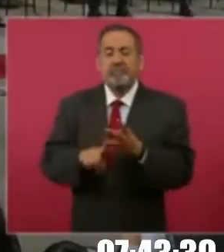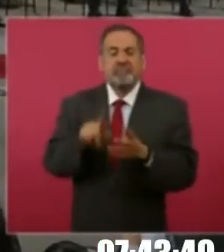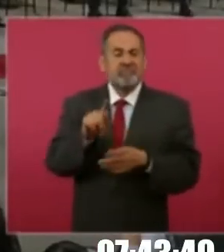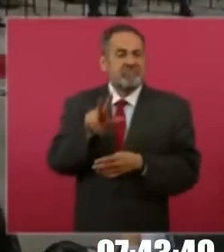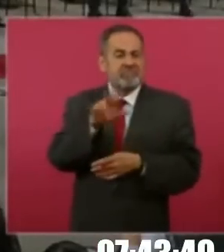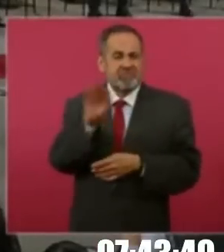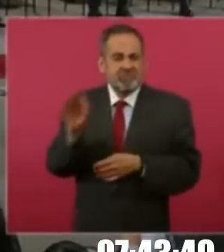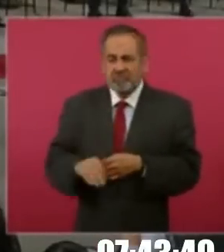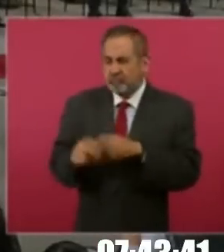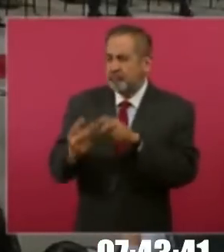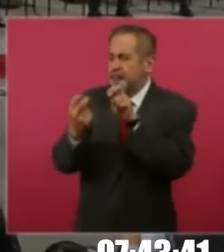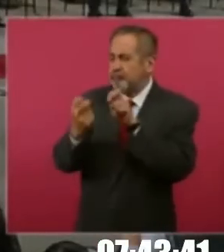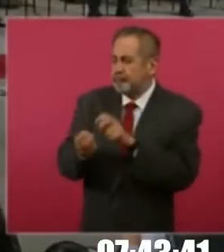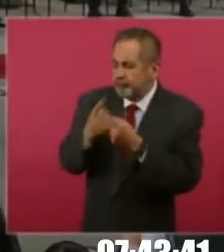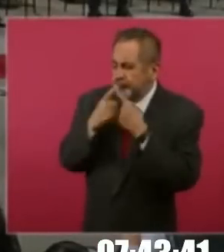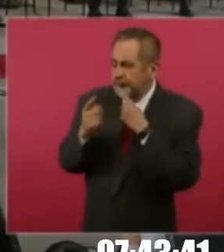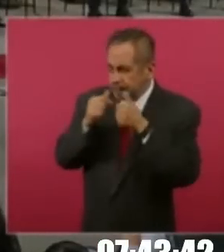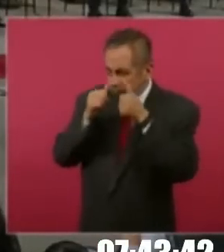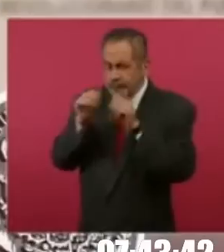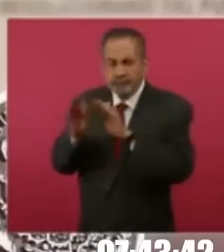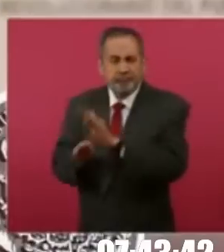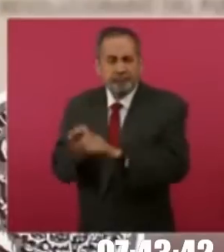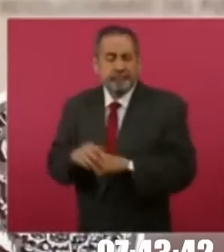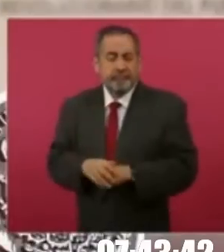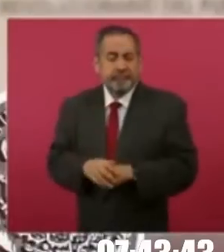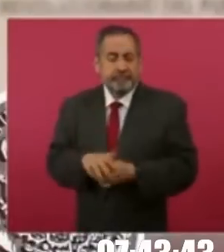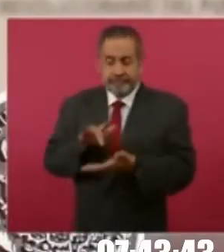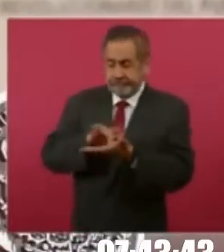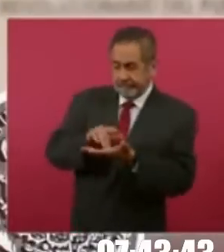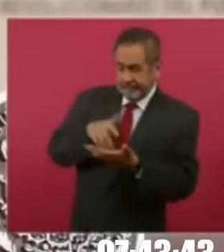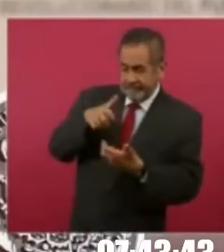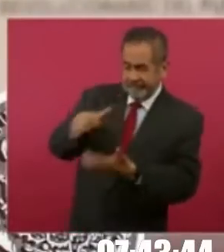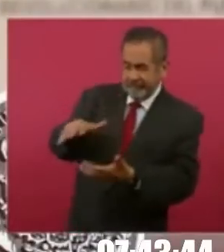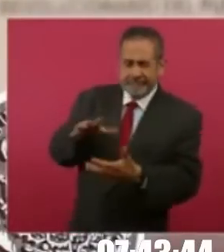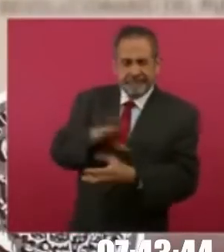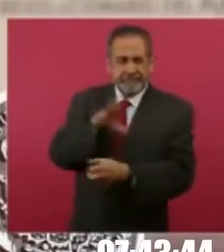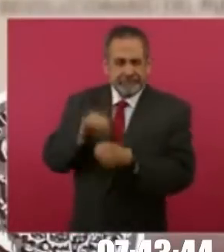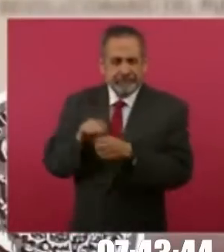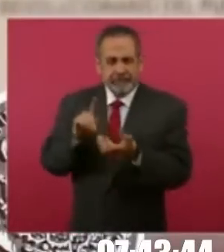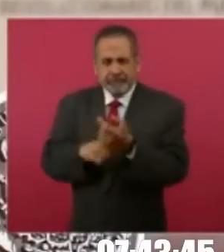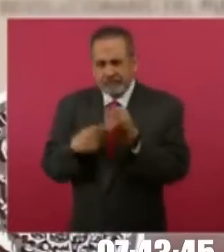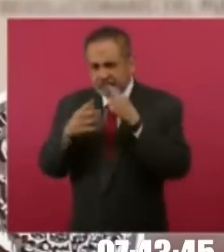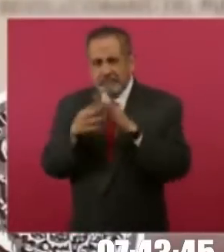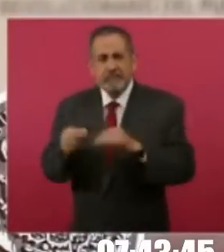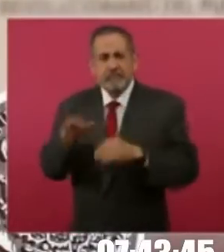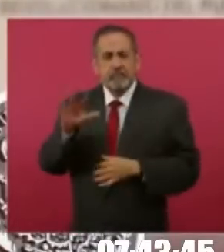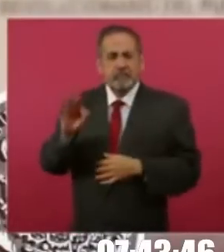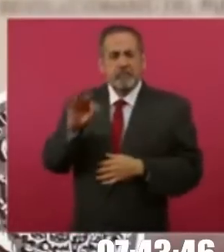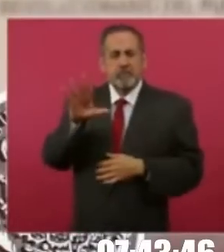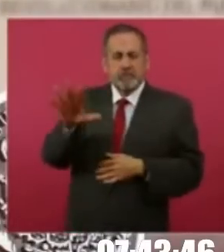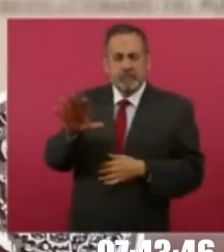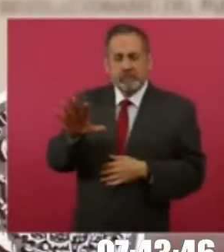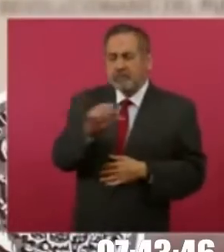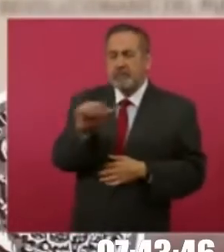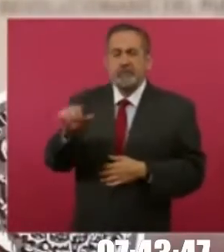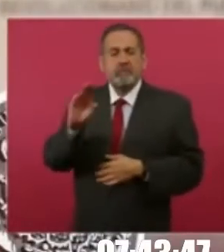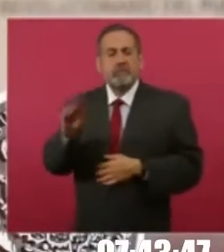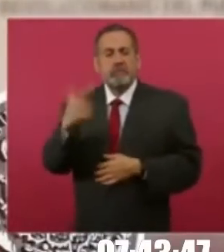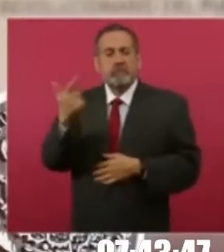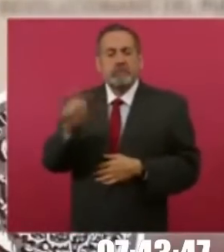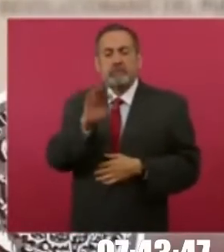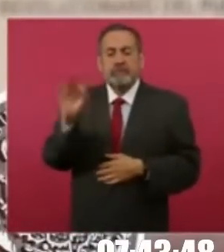consultas de Medicina familiar además el abasto de medicamentos y materiales de curación pasó del 45 al